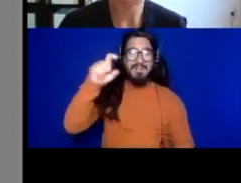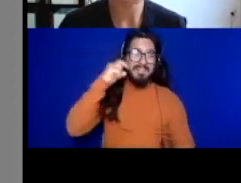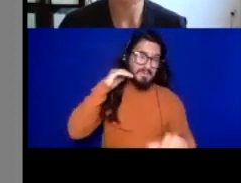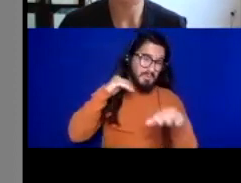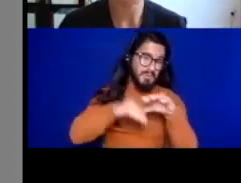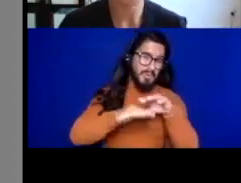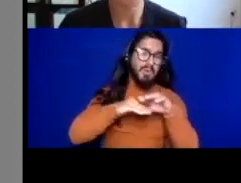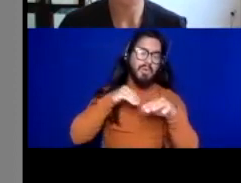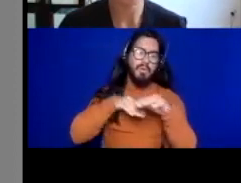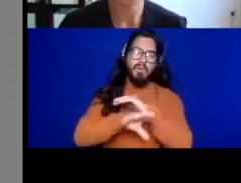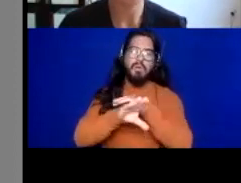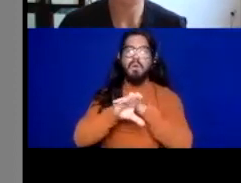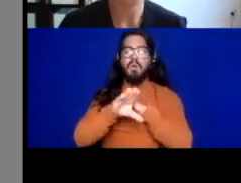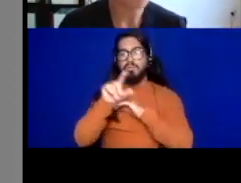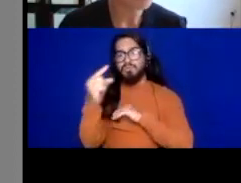Si